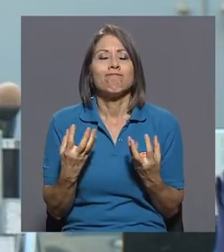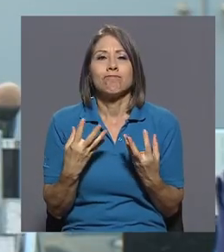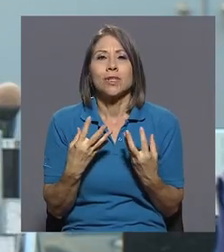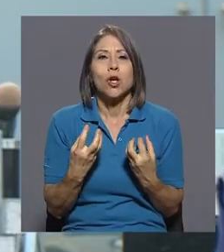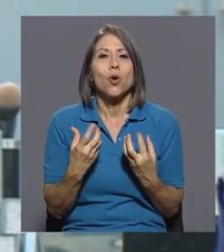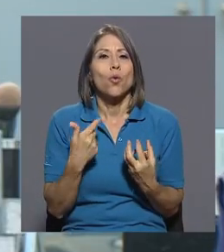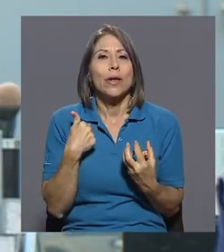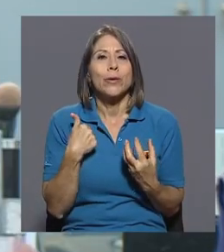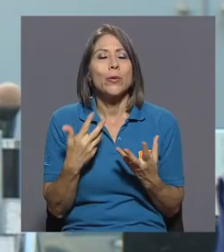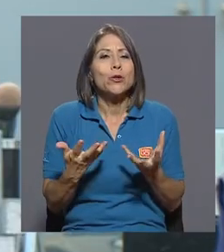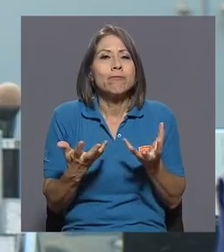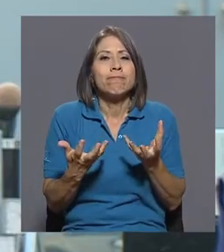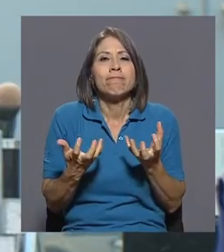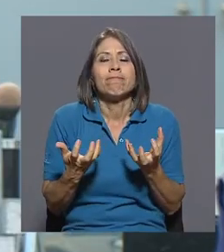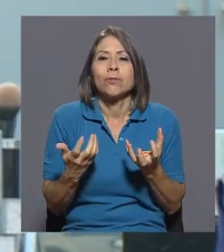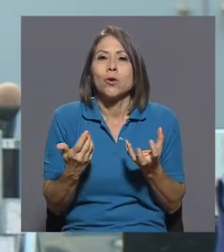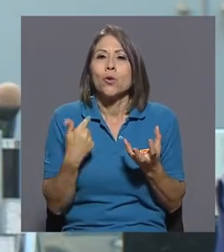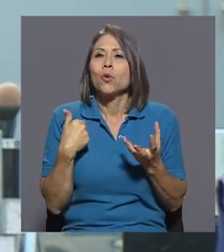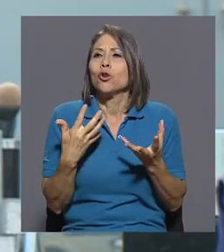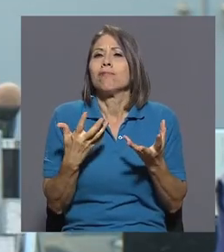hambre de hacer lo que sea,